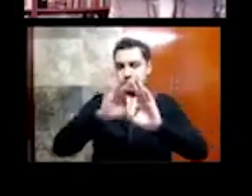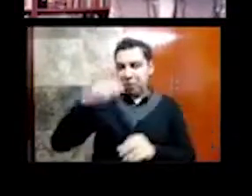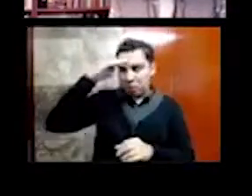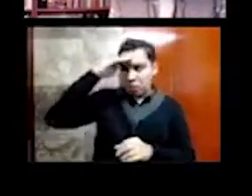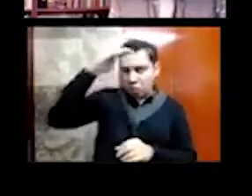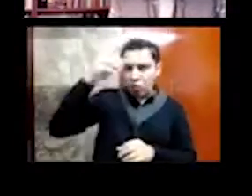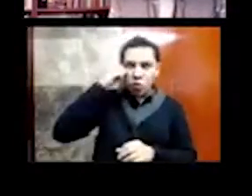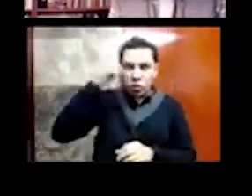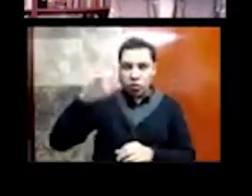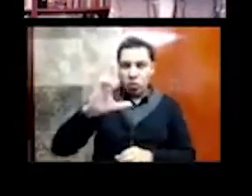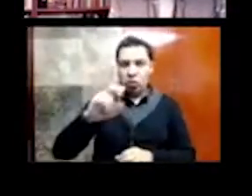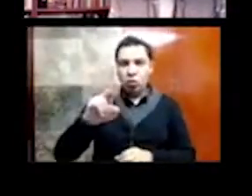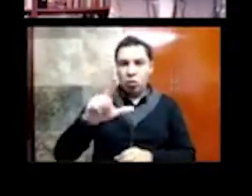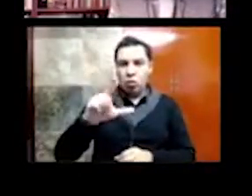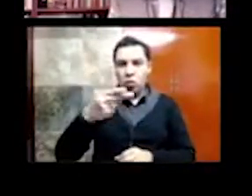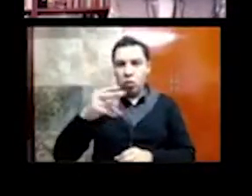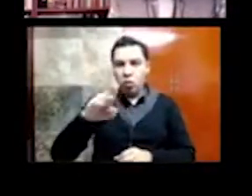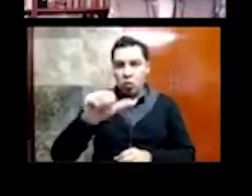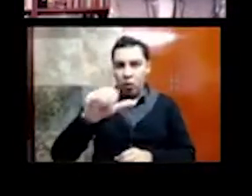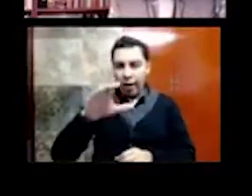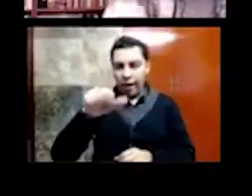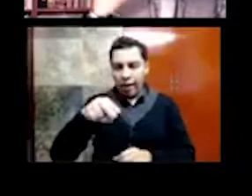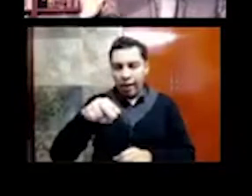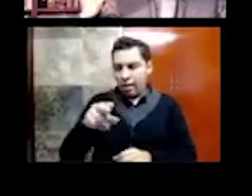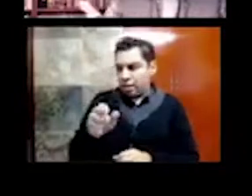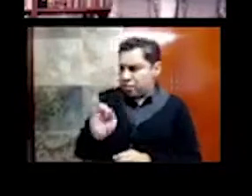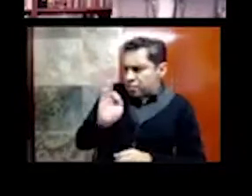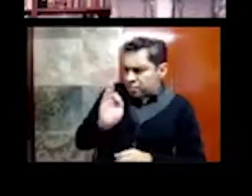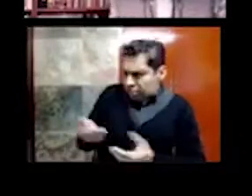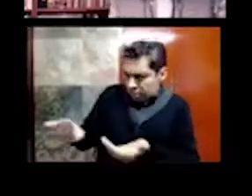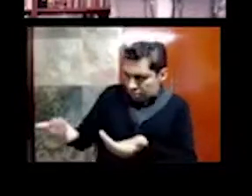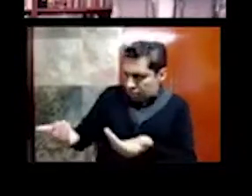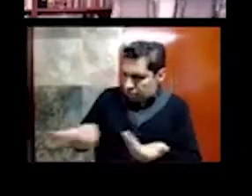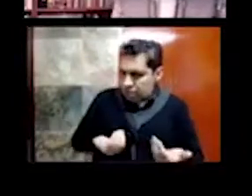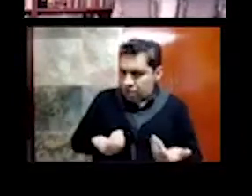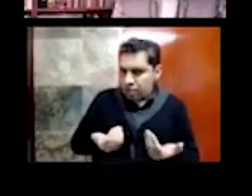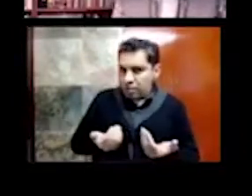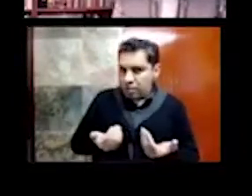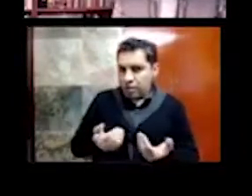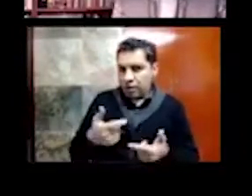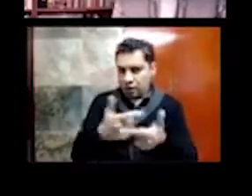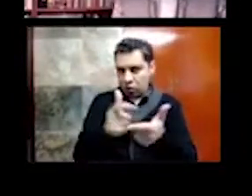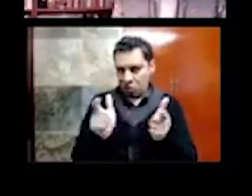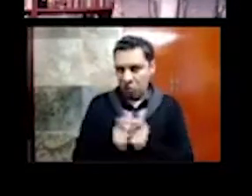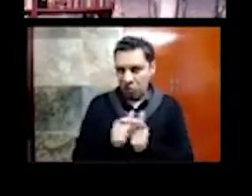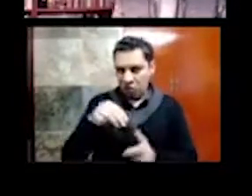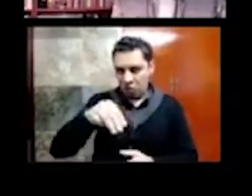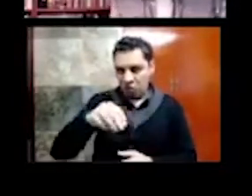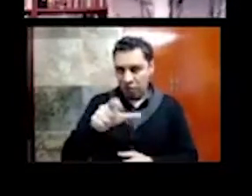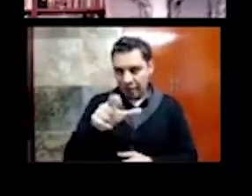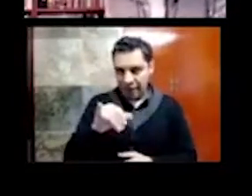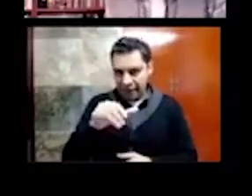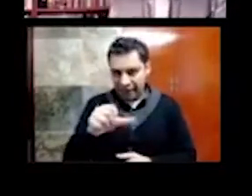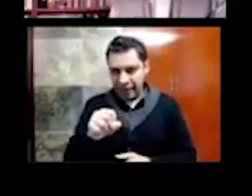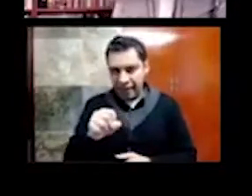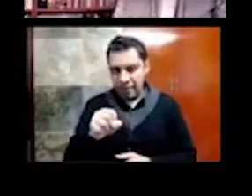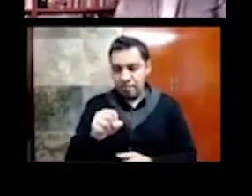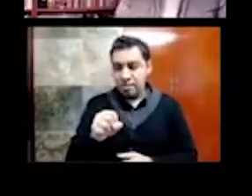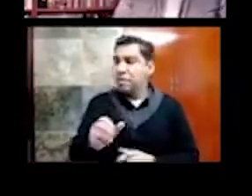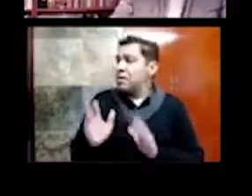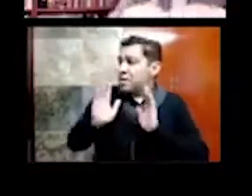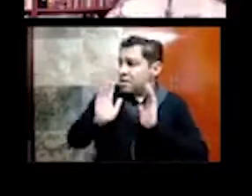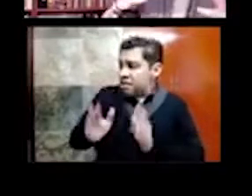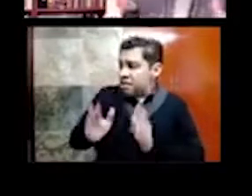acepta. Los mexica ofrecen una prueba de haber ido a derrotar al señor de